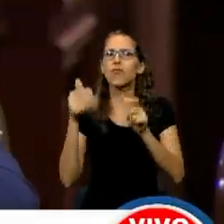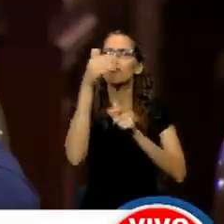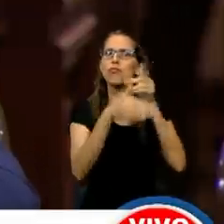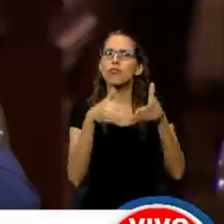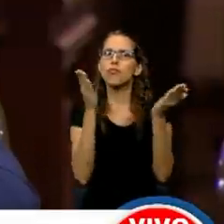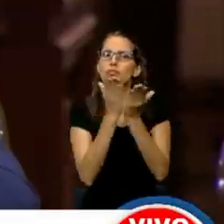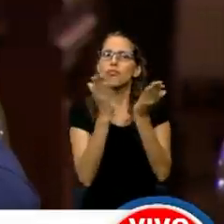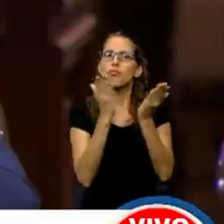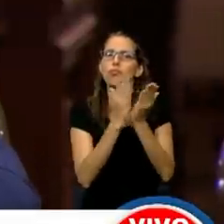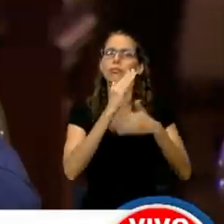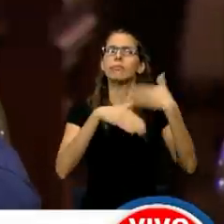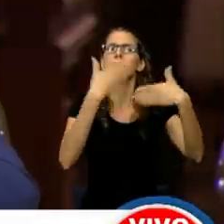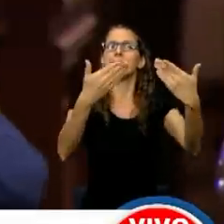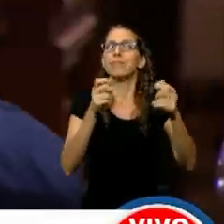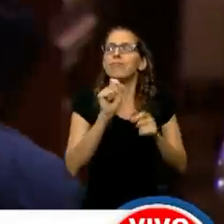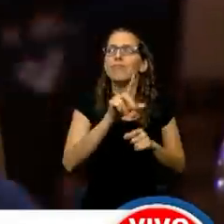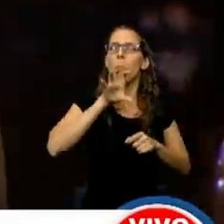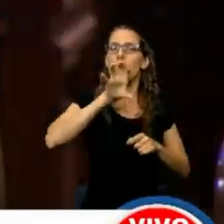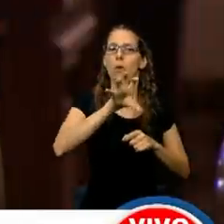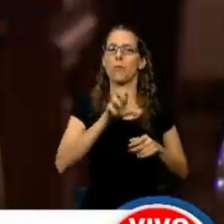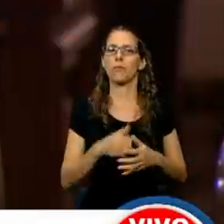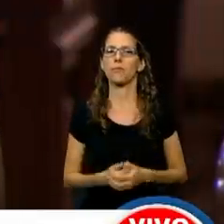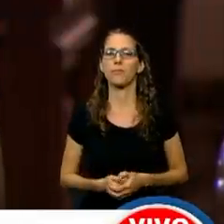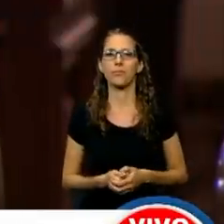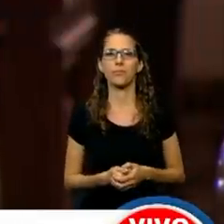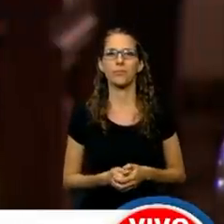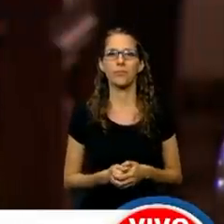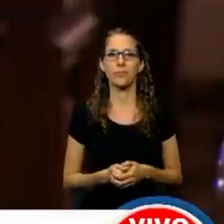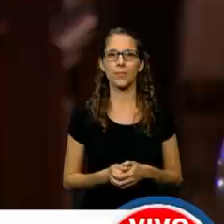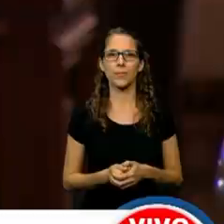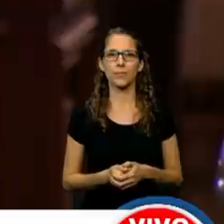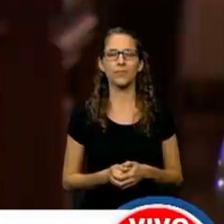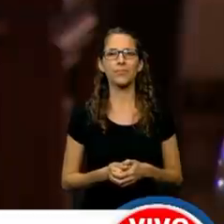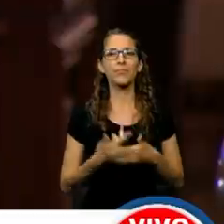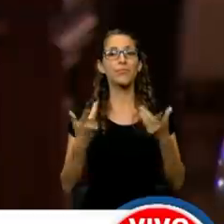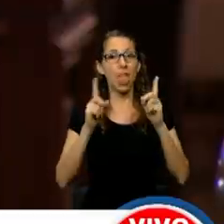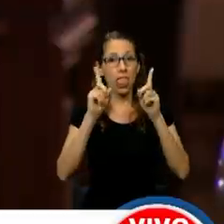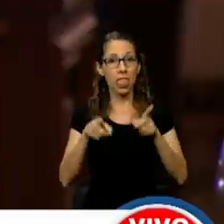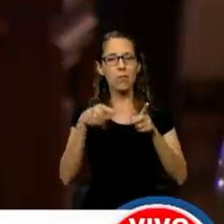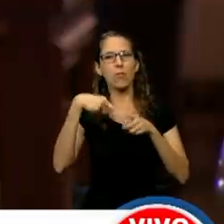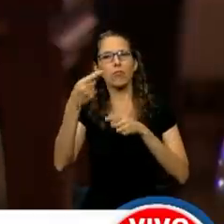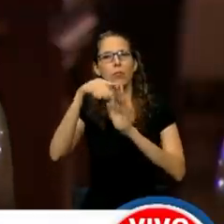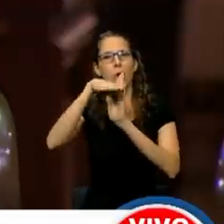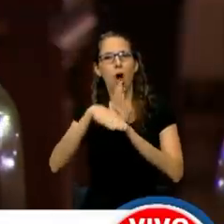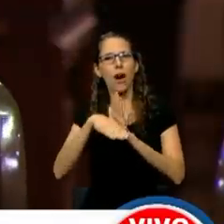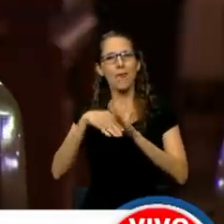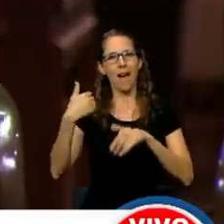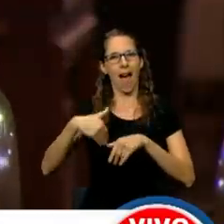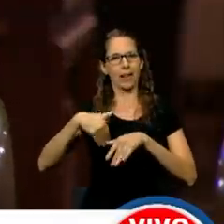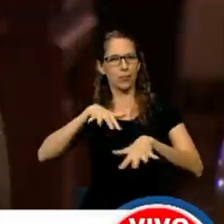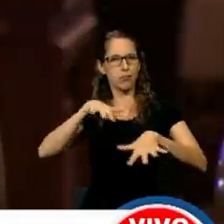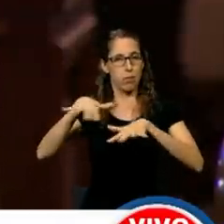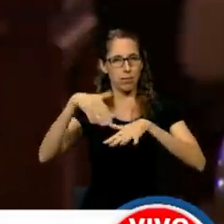salta como lo ha elegido por otro lado también el programa argentina hace uno recorre toda la